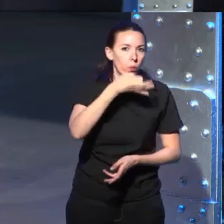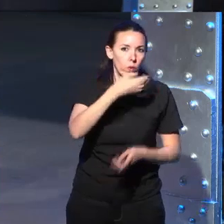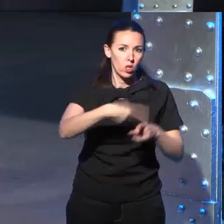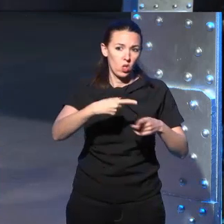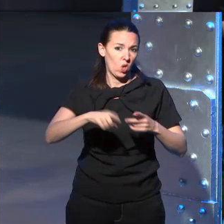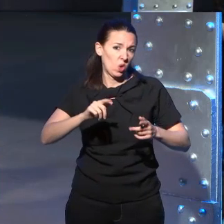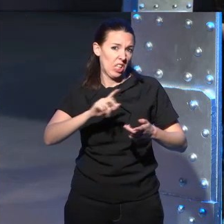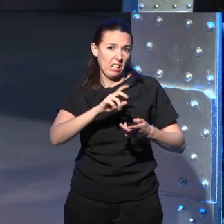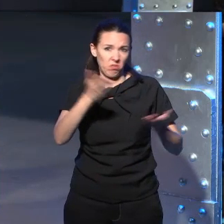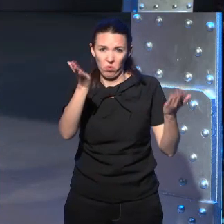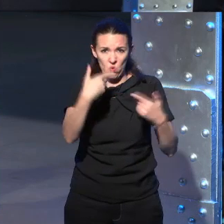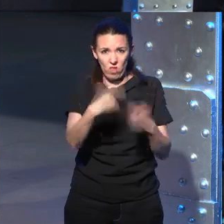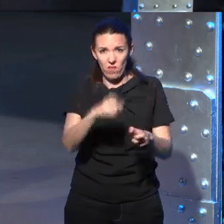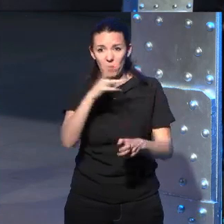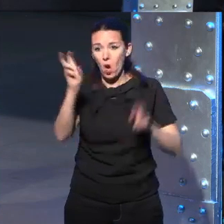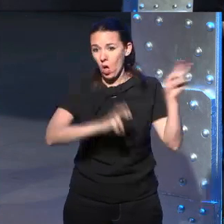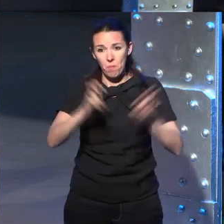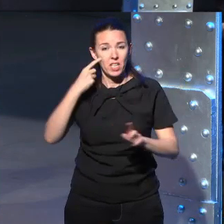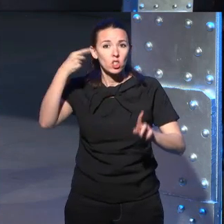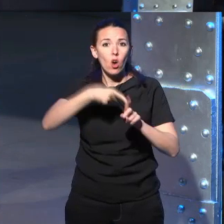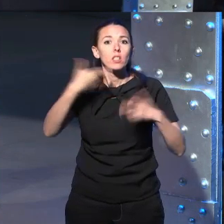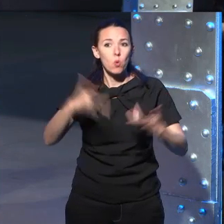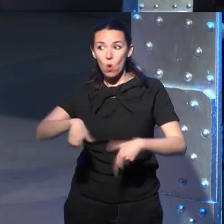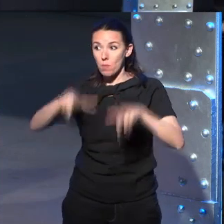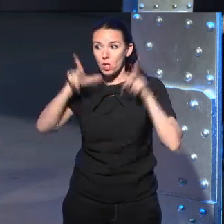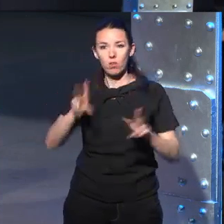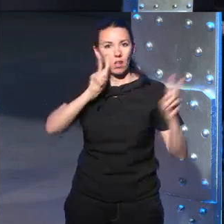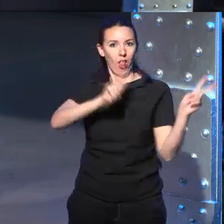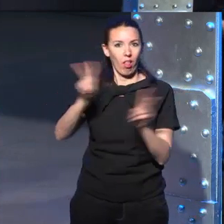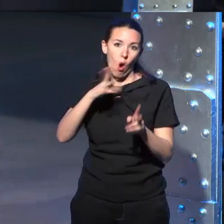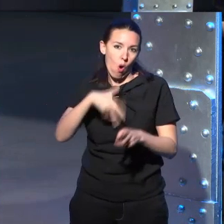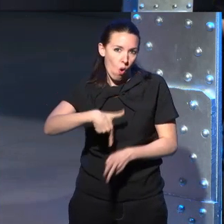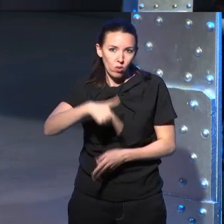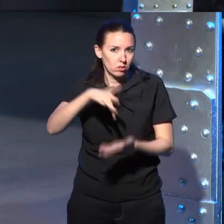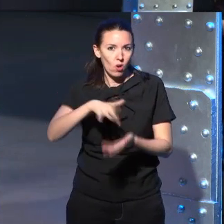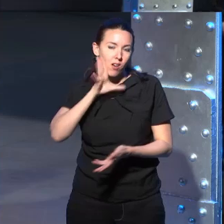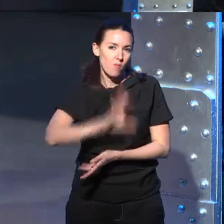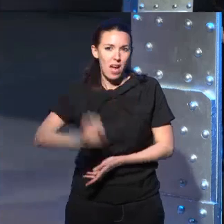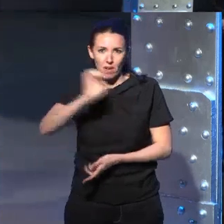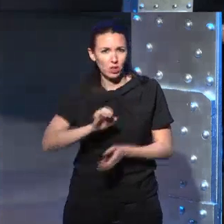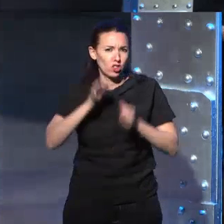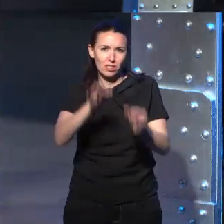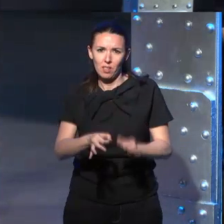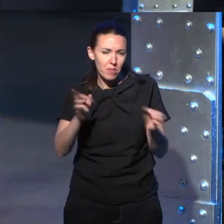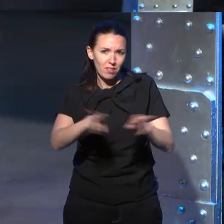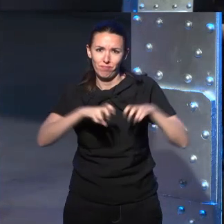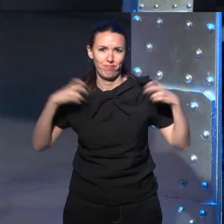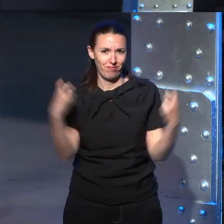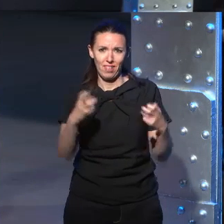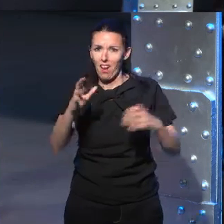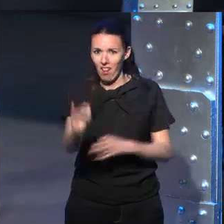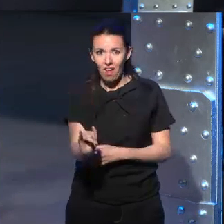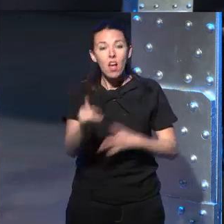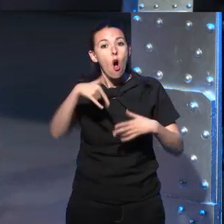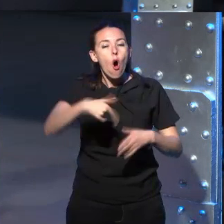porque vosotros venís a ver a los protagonistas que hoy son maravillosos y siempre están aquí.